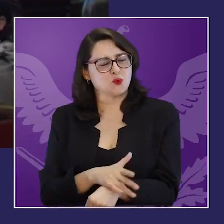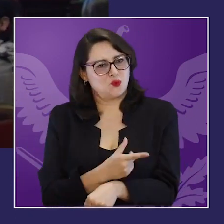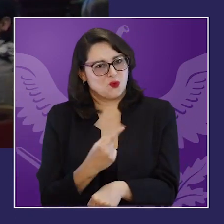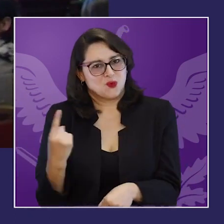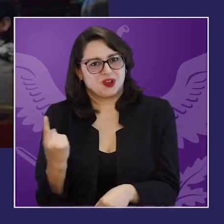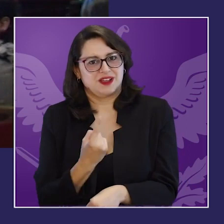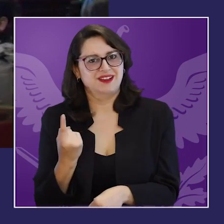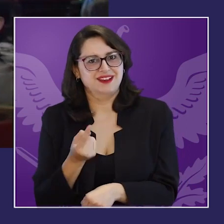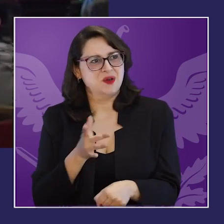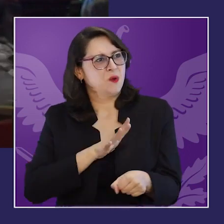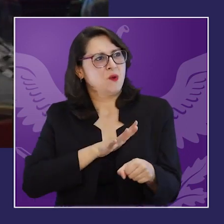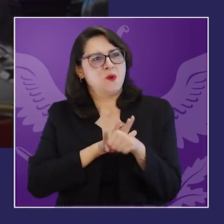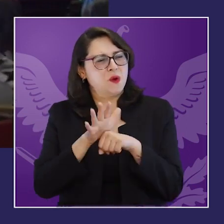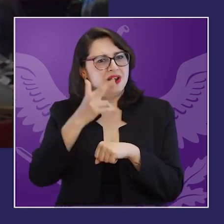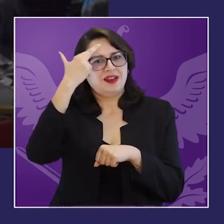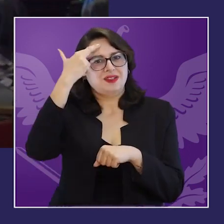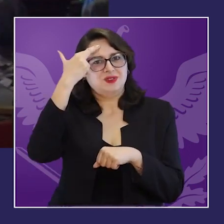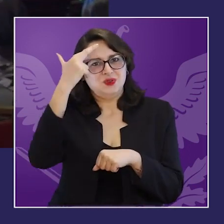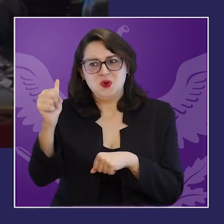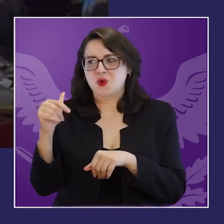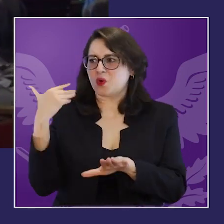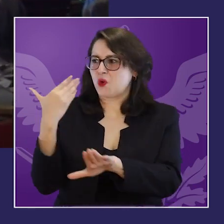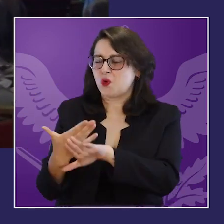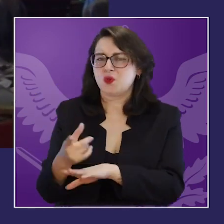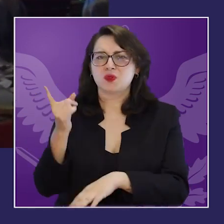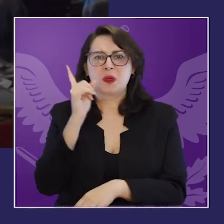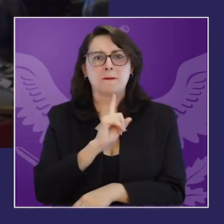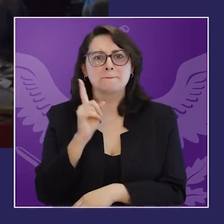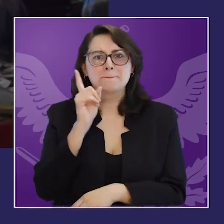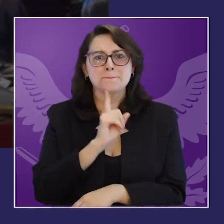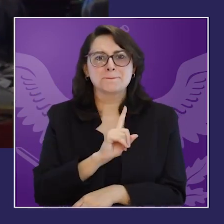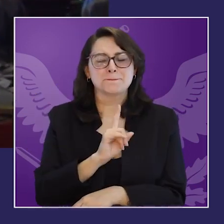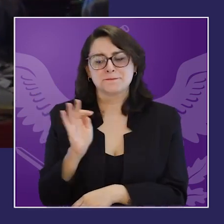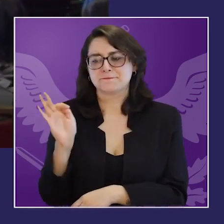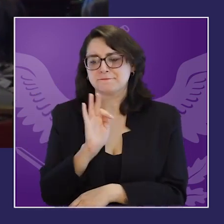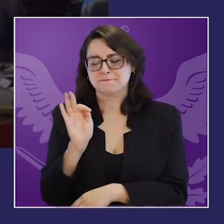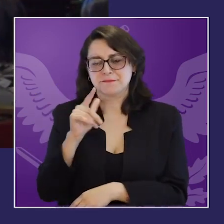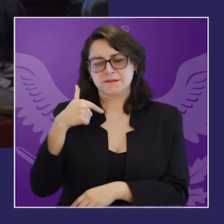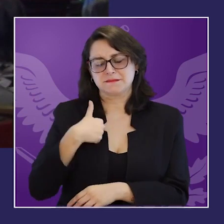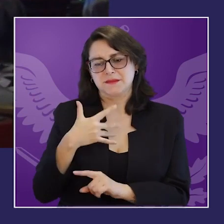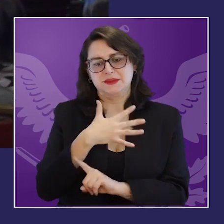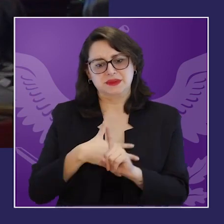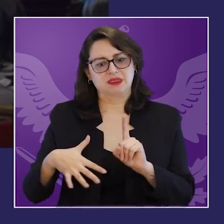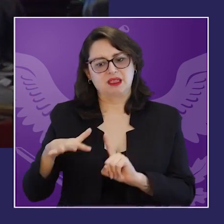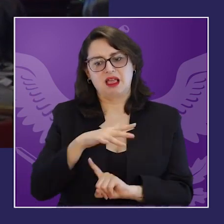tenido que luchar para vencer esa inclinación a suprimir a la mujer.